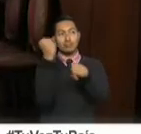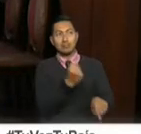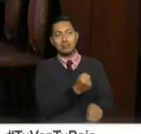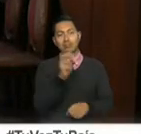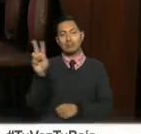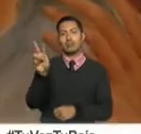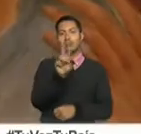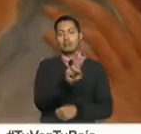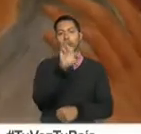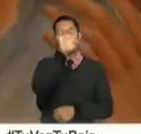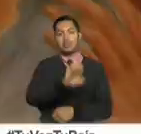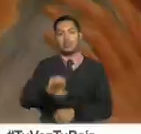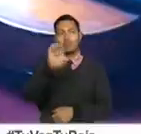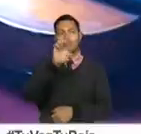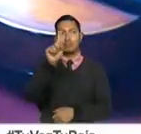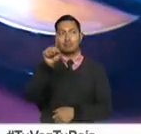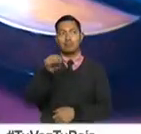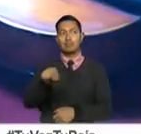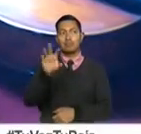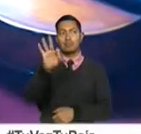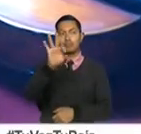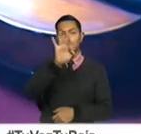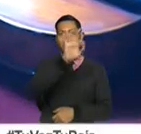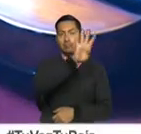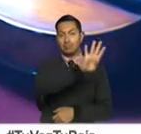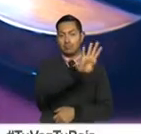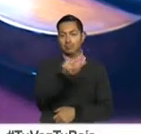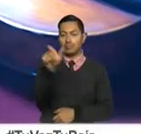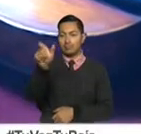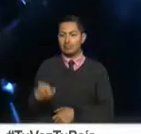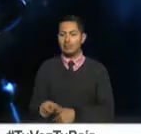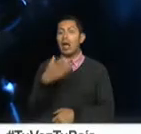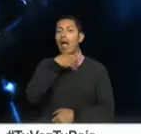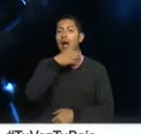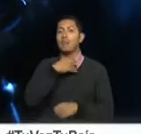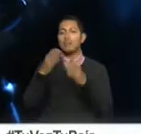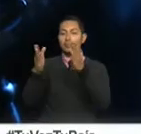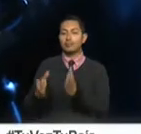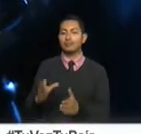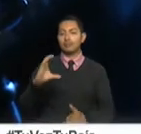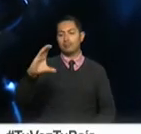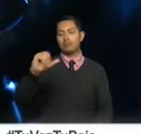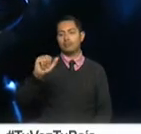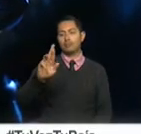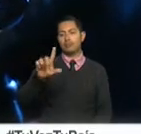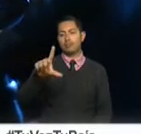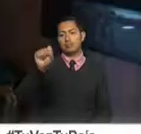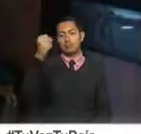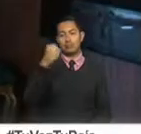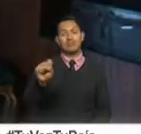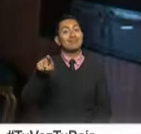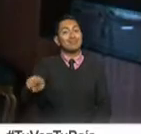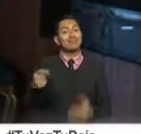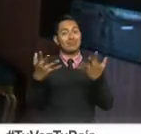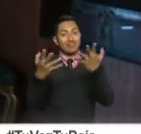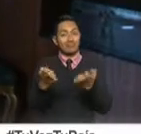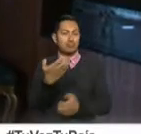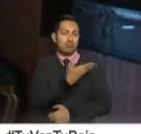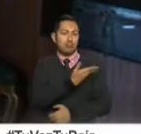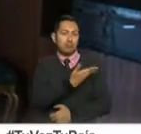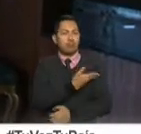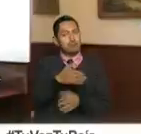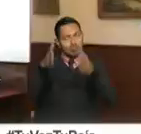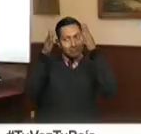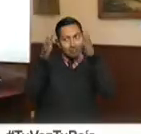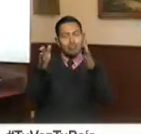de enero de 1994 por el ambateño Carlos Álvarez Saá, con el deseo de devolverle a Manuela su